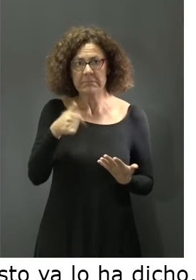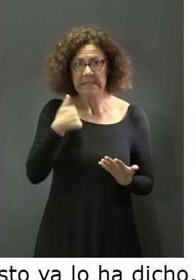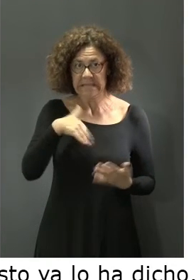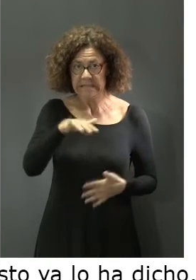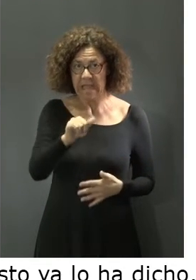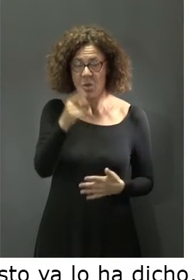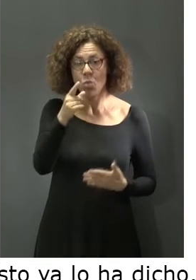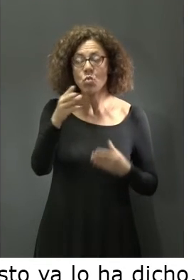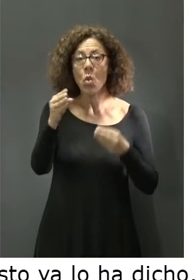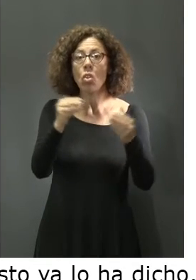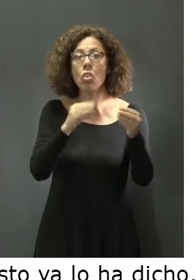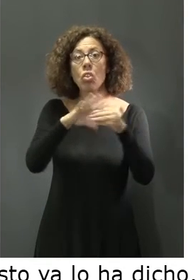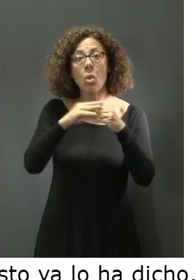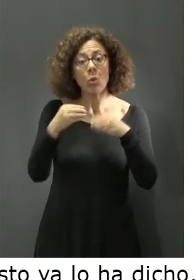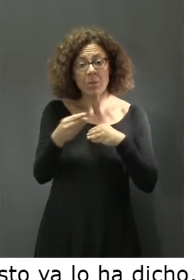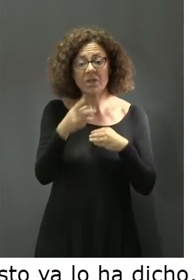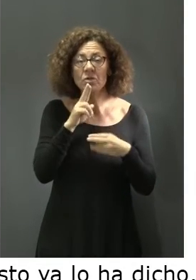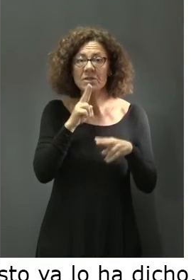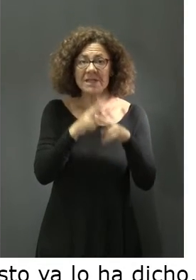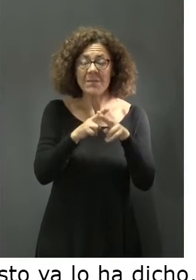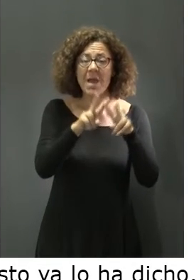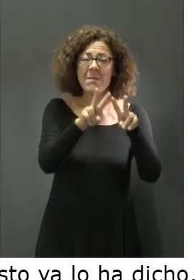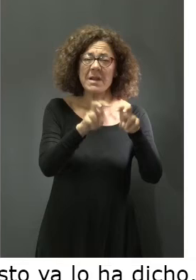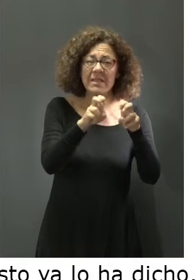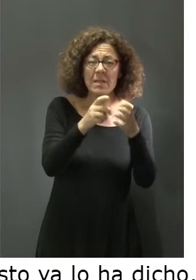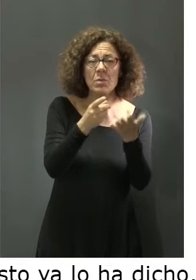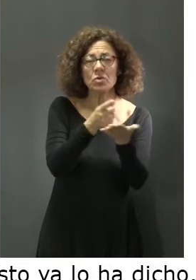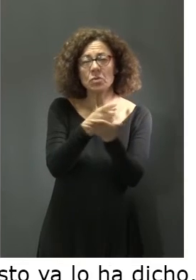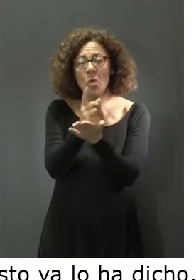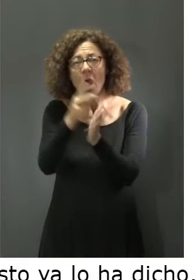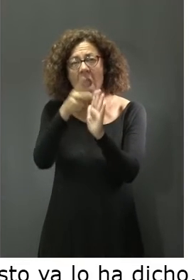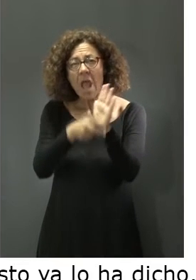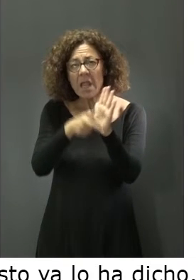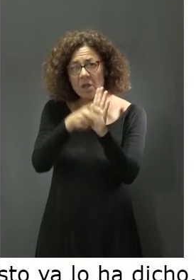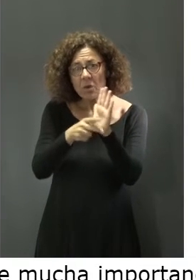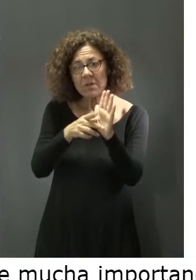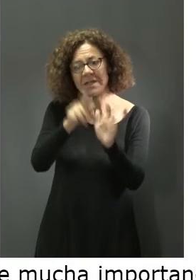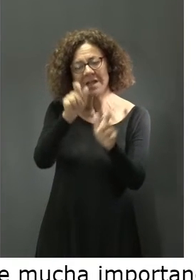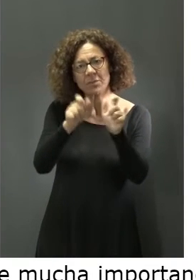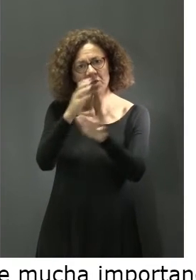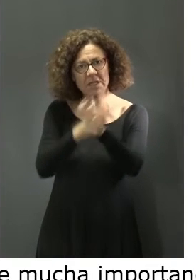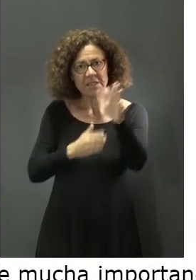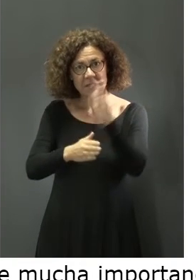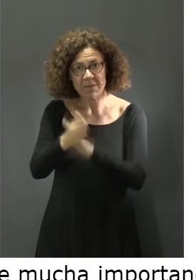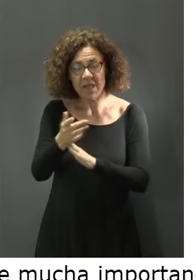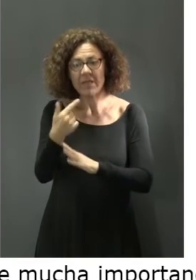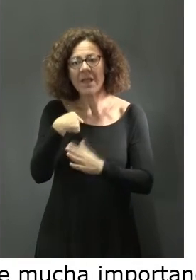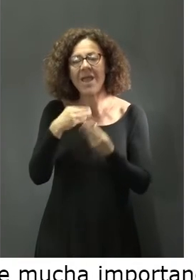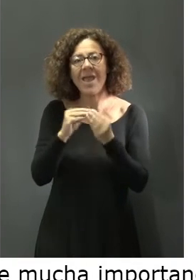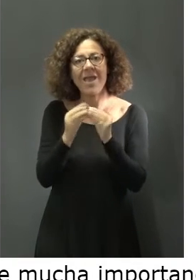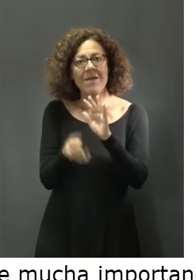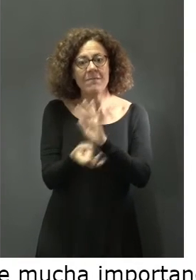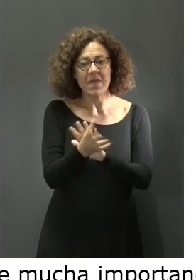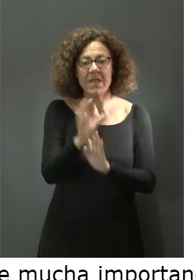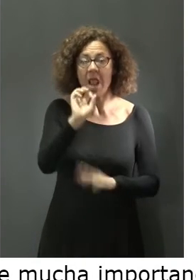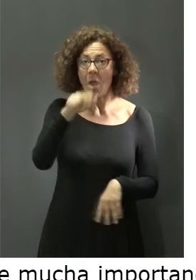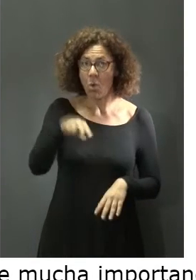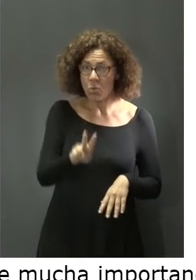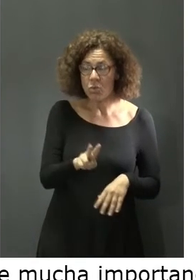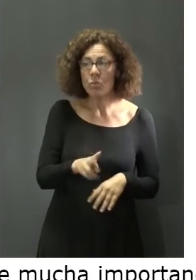Existe un documento que se llama Principios y Directrices sobre el acceso a la justicia de las personas con discapacidad, que nace en el ámbito de Naciones